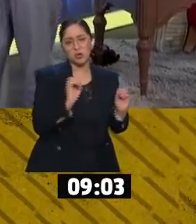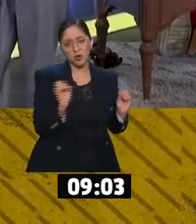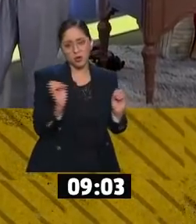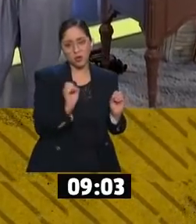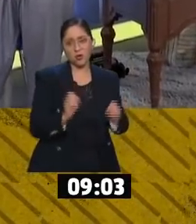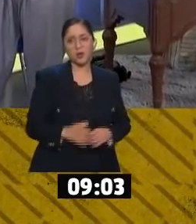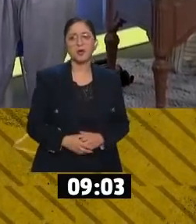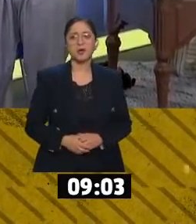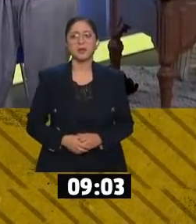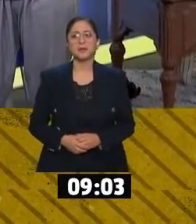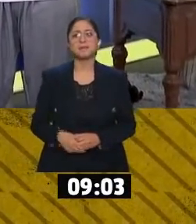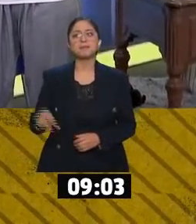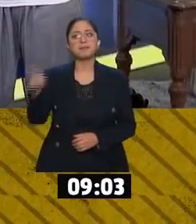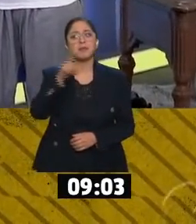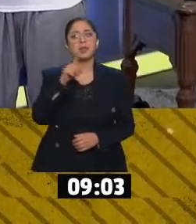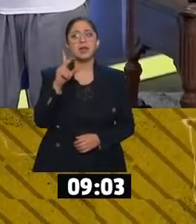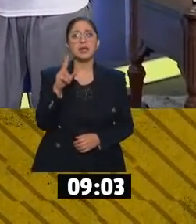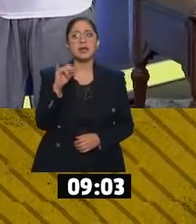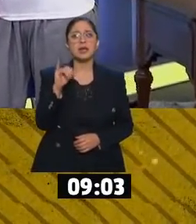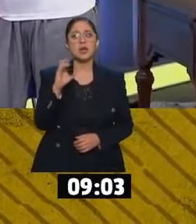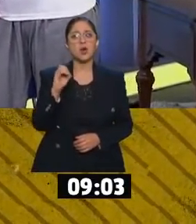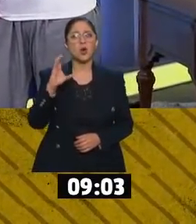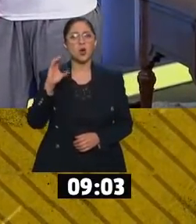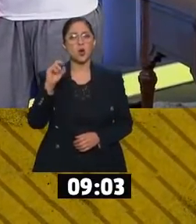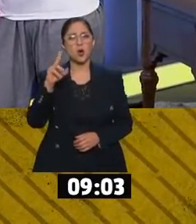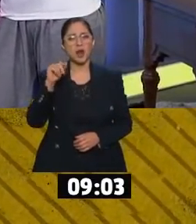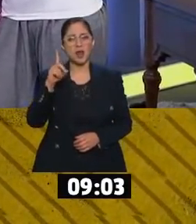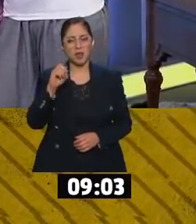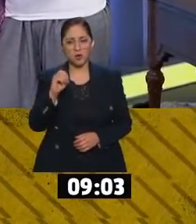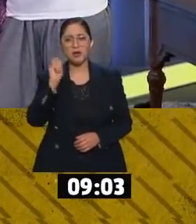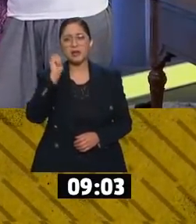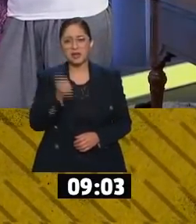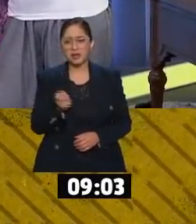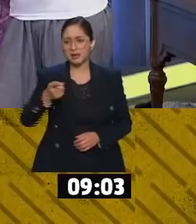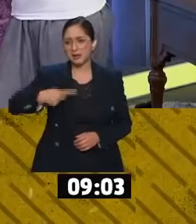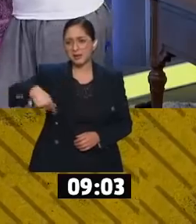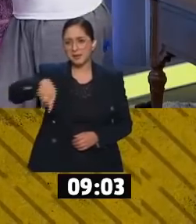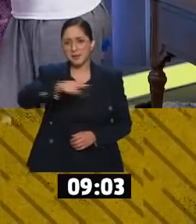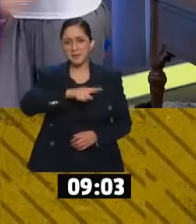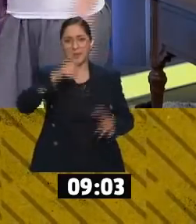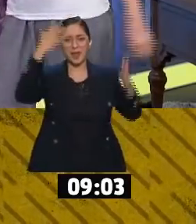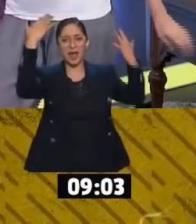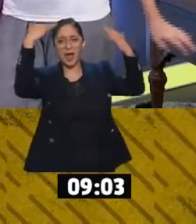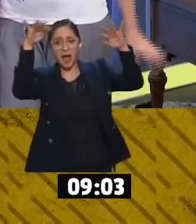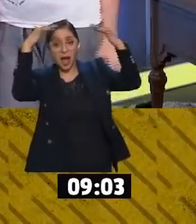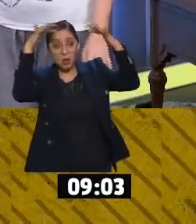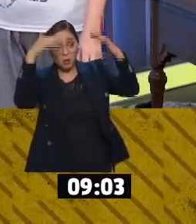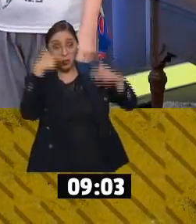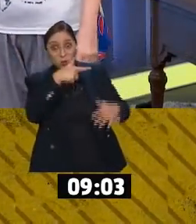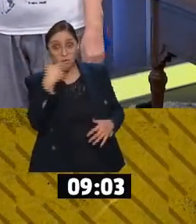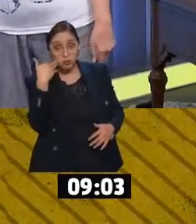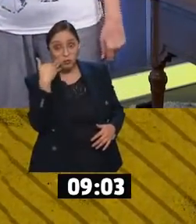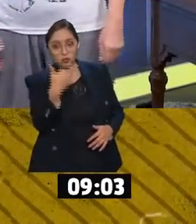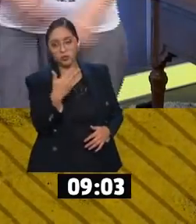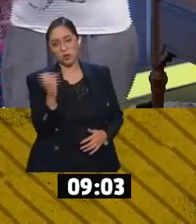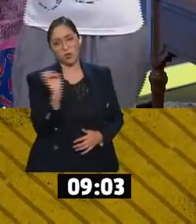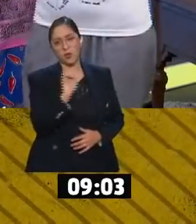Luis Río heridas. Colorado, señora, a un grado del infierno, señora. Estaba acompañado de unos adultos que no se ve que eran muy adultos, la mera